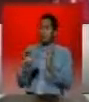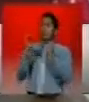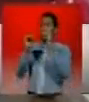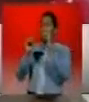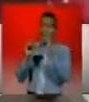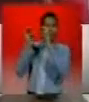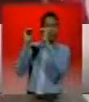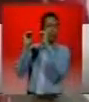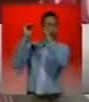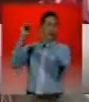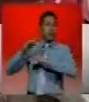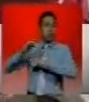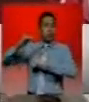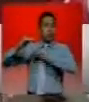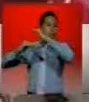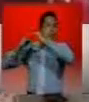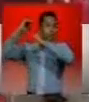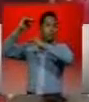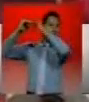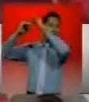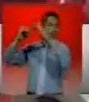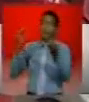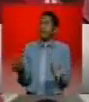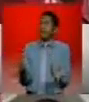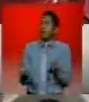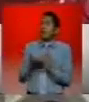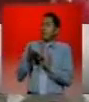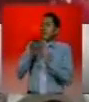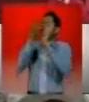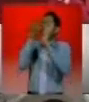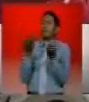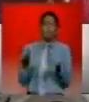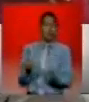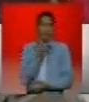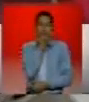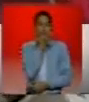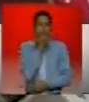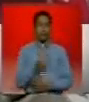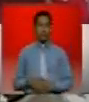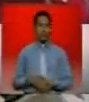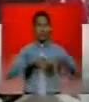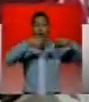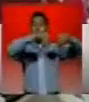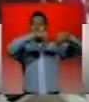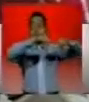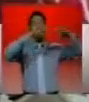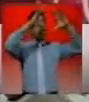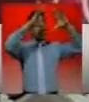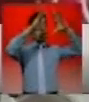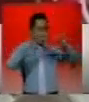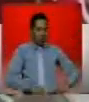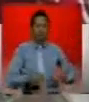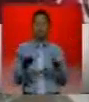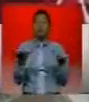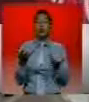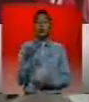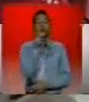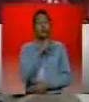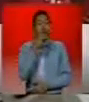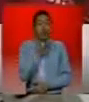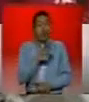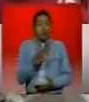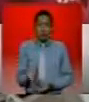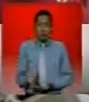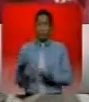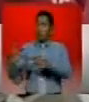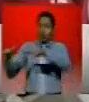piso, le iba mejor aumentando otro piso, y ahí tenemos las consecuencias. Tenemos un centro comercial que cayó como castillo de naipes en Puerto Viejo, y eso existe en muchos